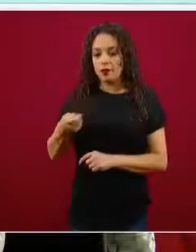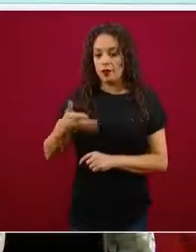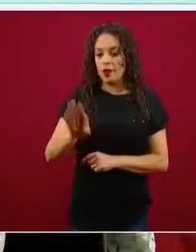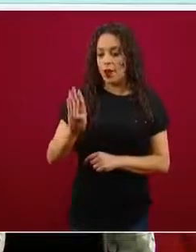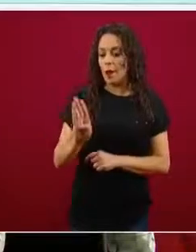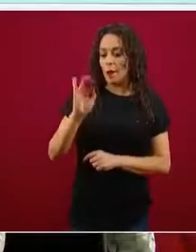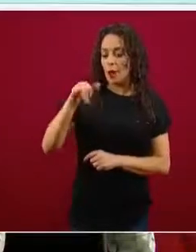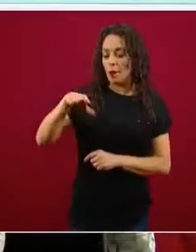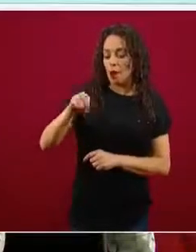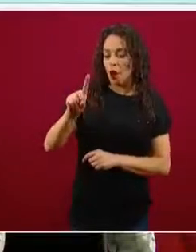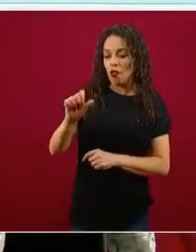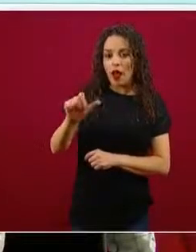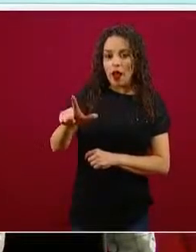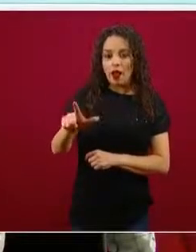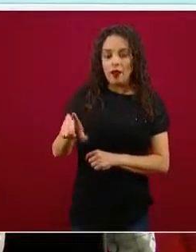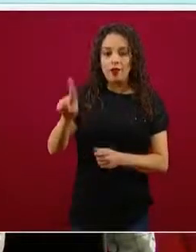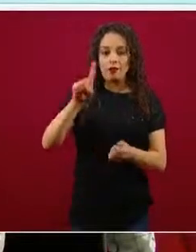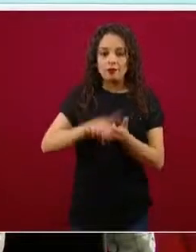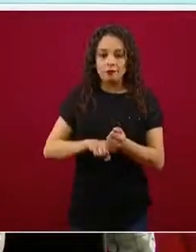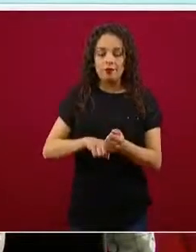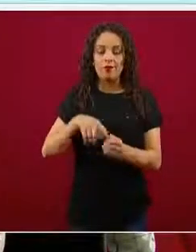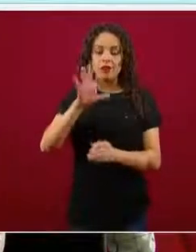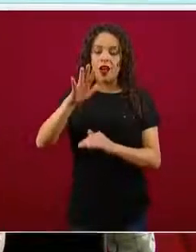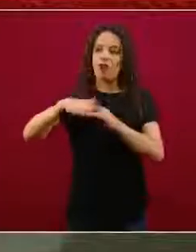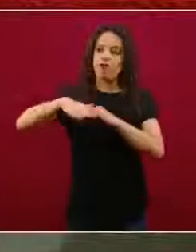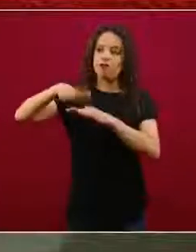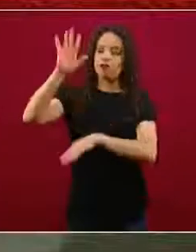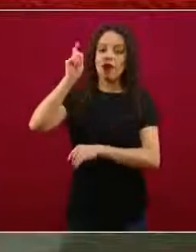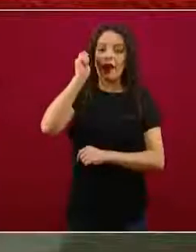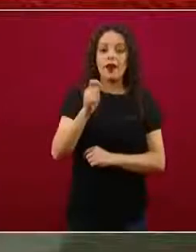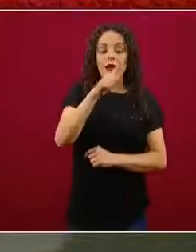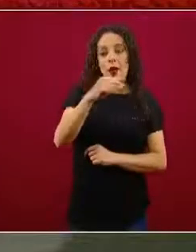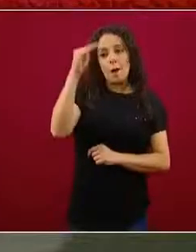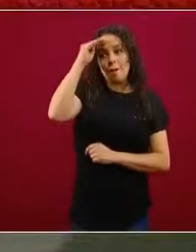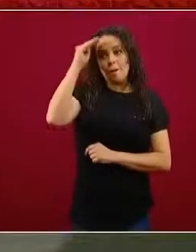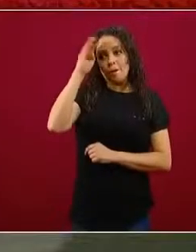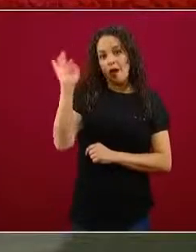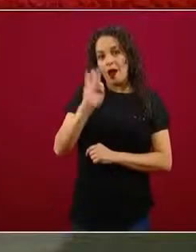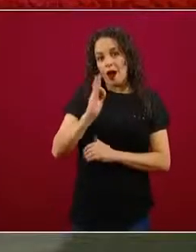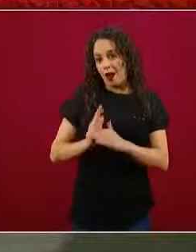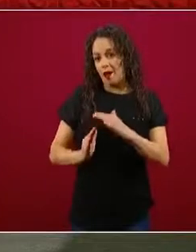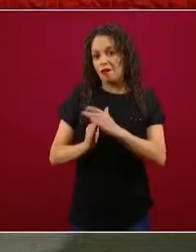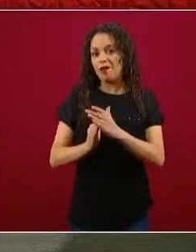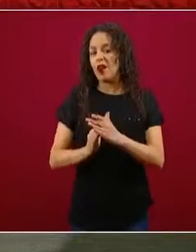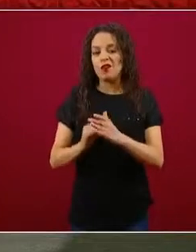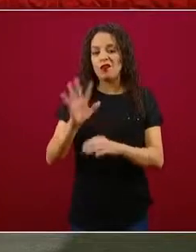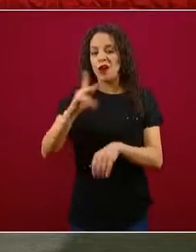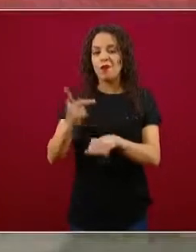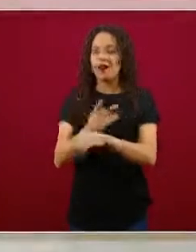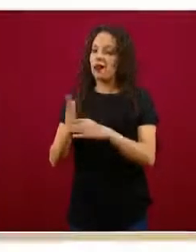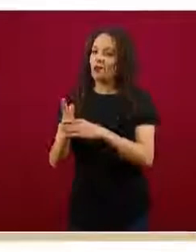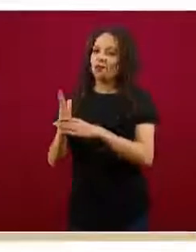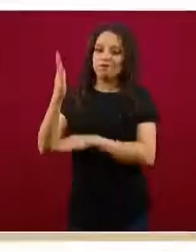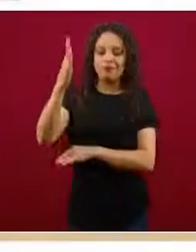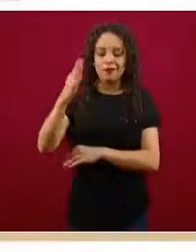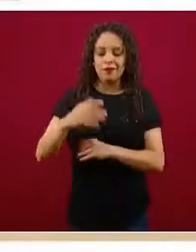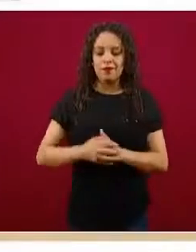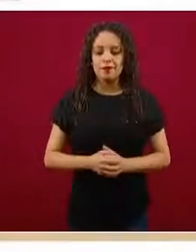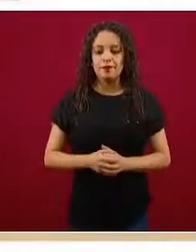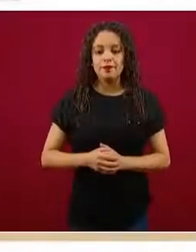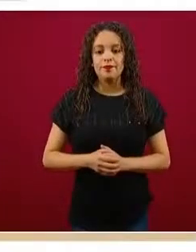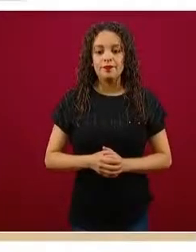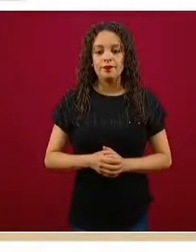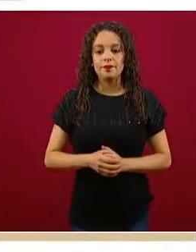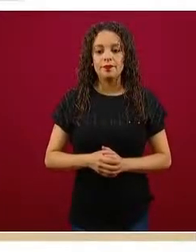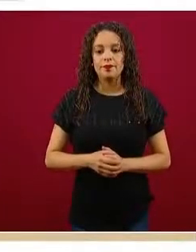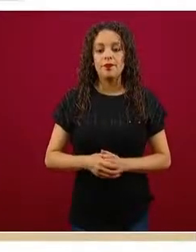rebasa la expectativa de la proyección. La siguiente, sin embargo, en hospitalización tenemos todavía holgura respecto a lo que